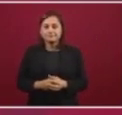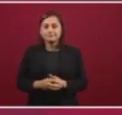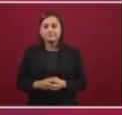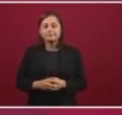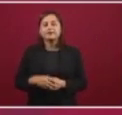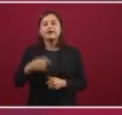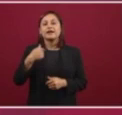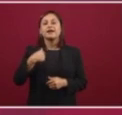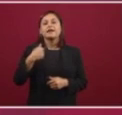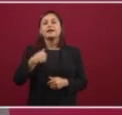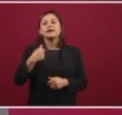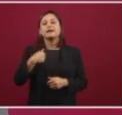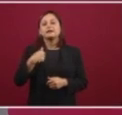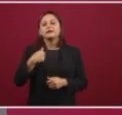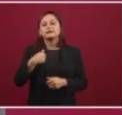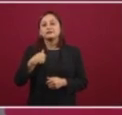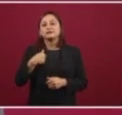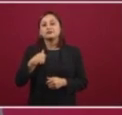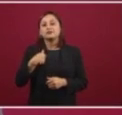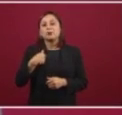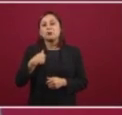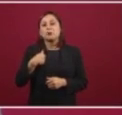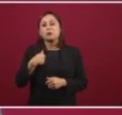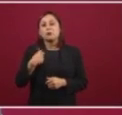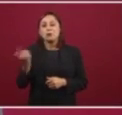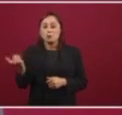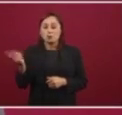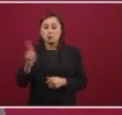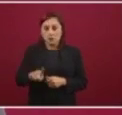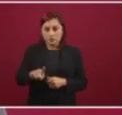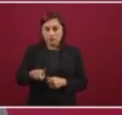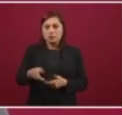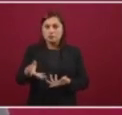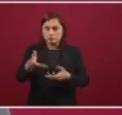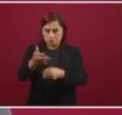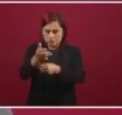ordené que me hicieran una investigación hasta donde se pueda